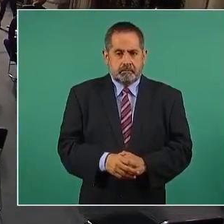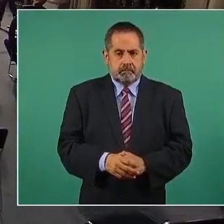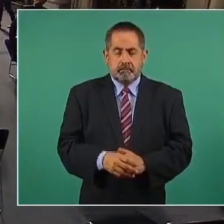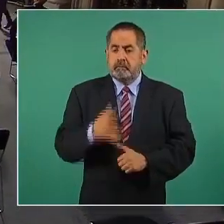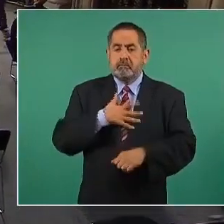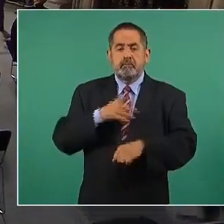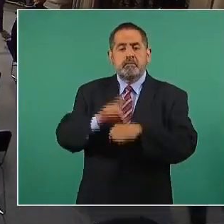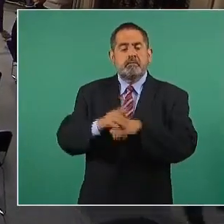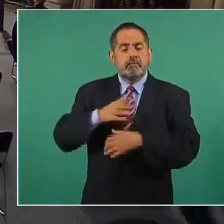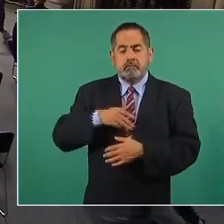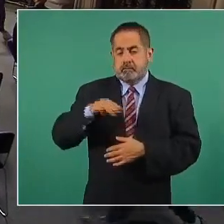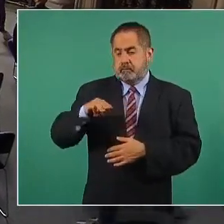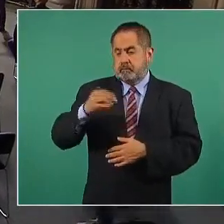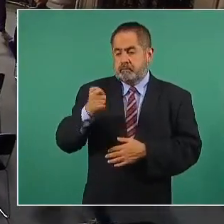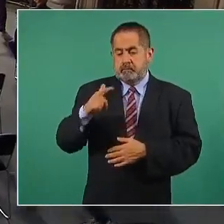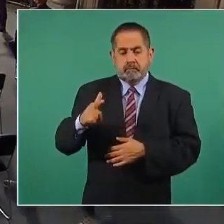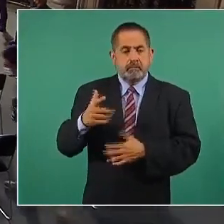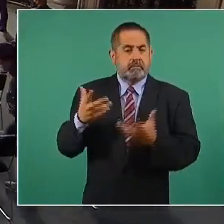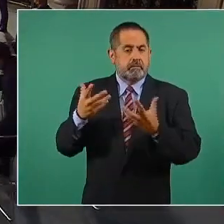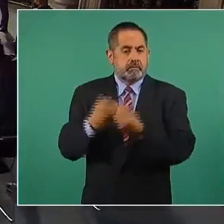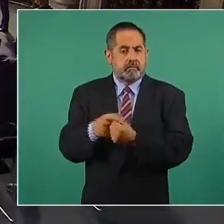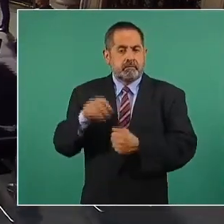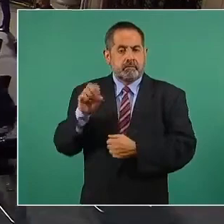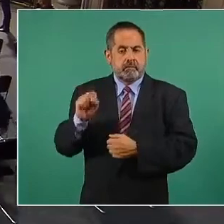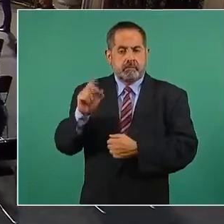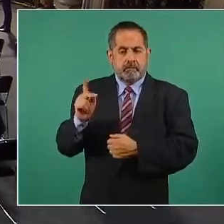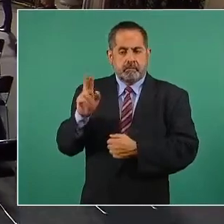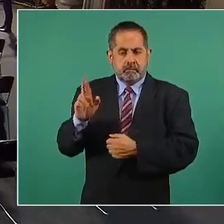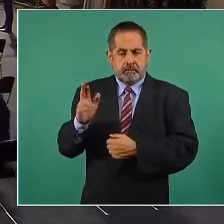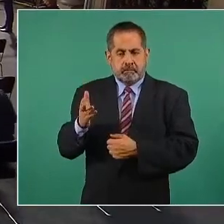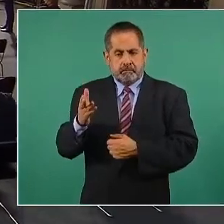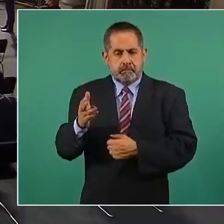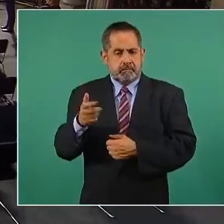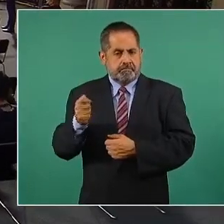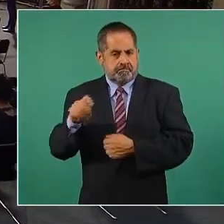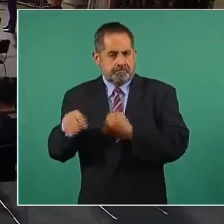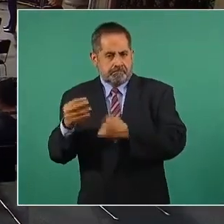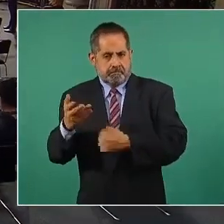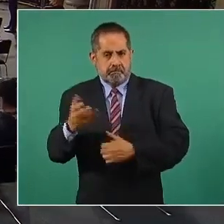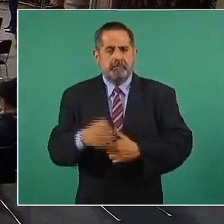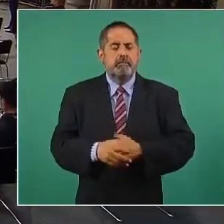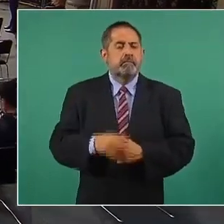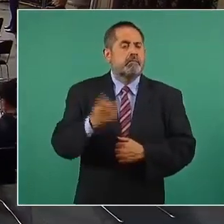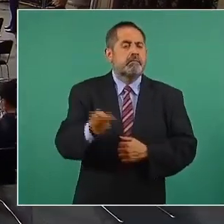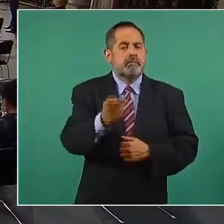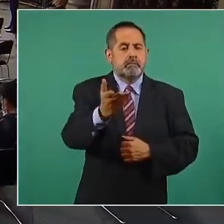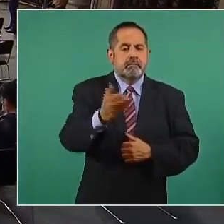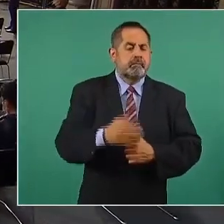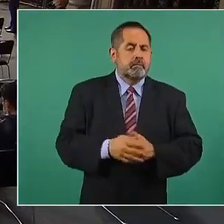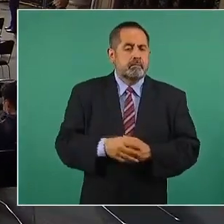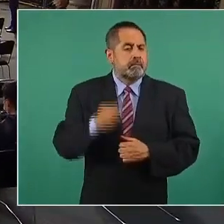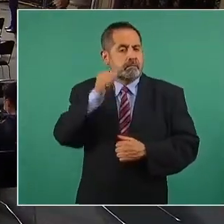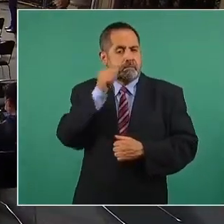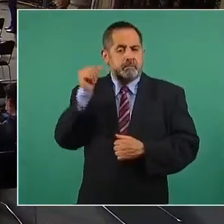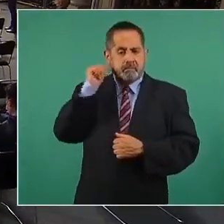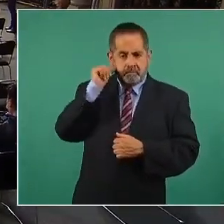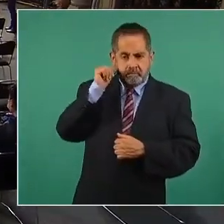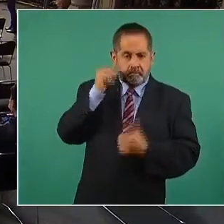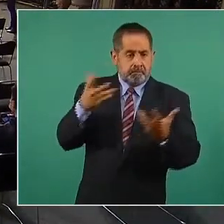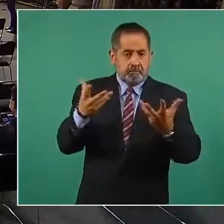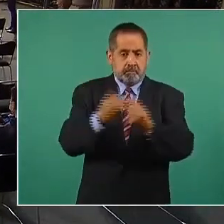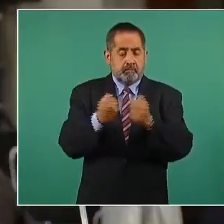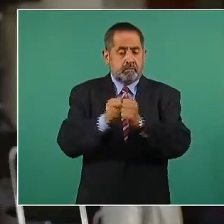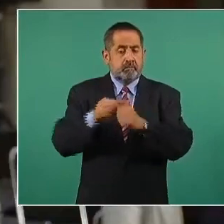Miguel Arzate, del Sistema Público de Radiodifusión del Estado Mexicano, Canal 14. Preguntarle, presidente, el día de ayer se reunió